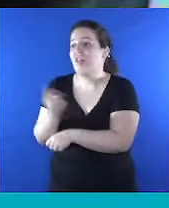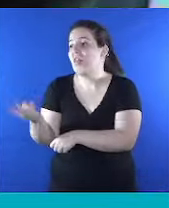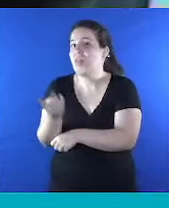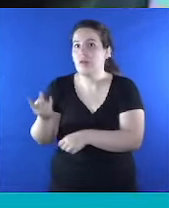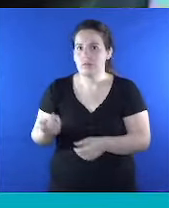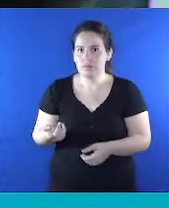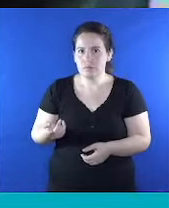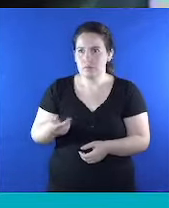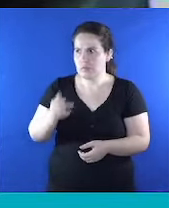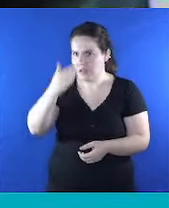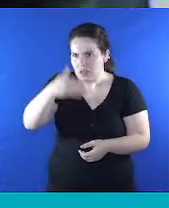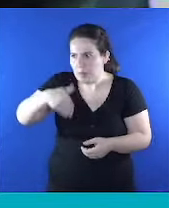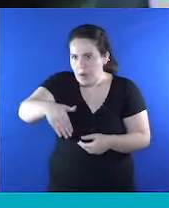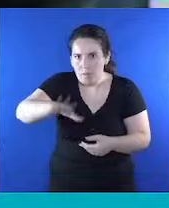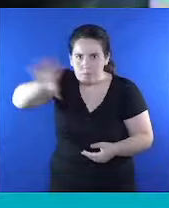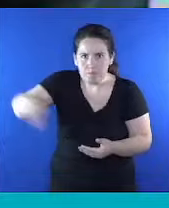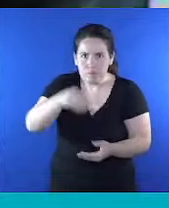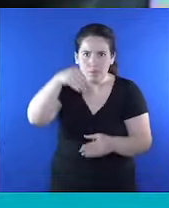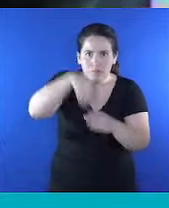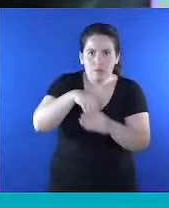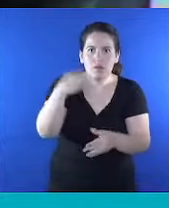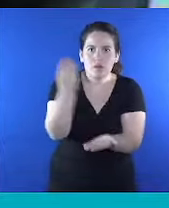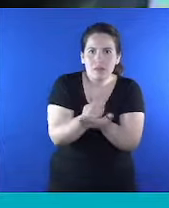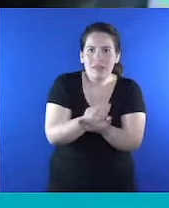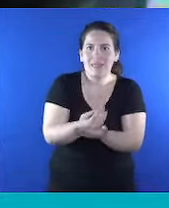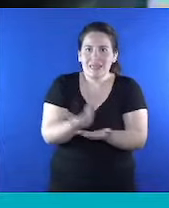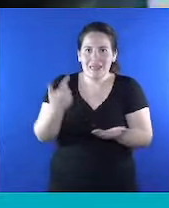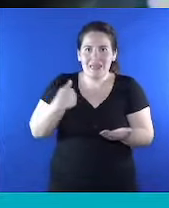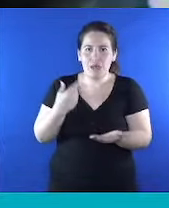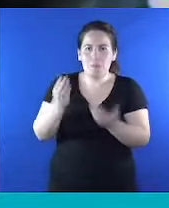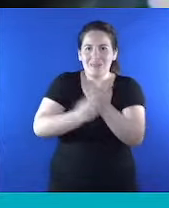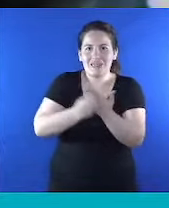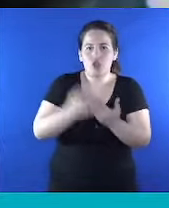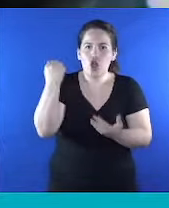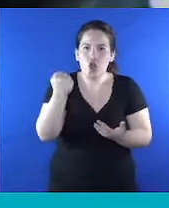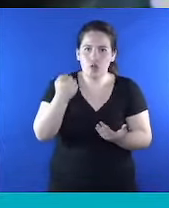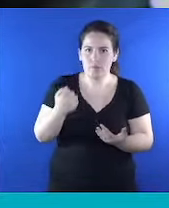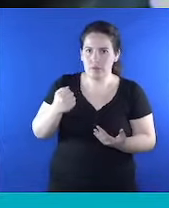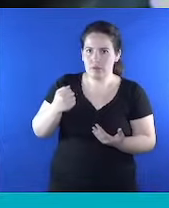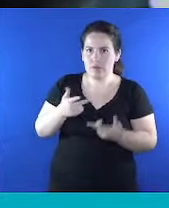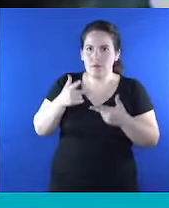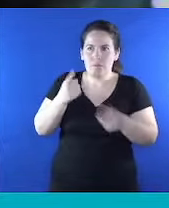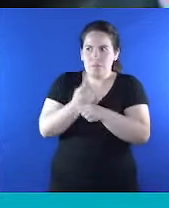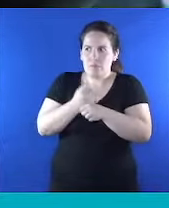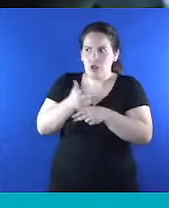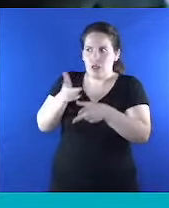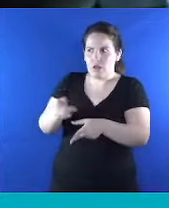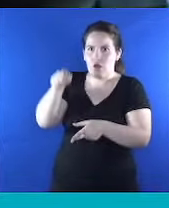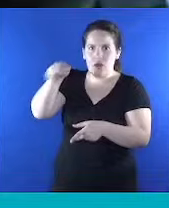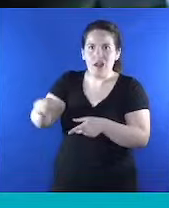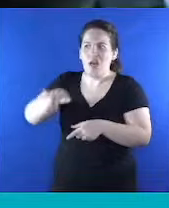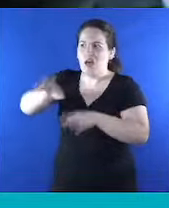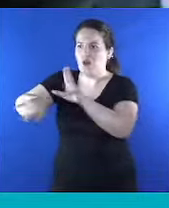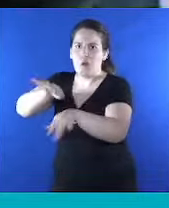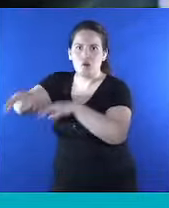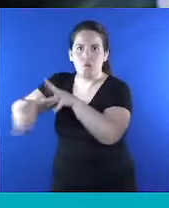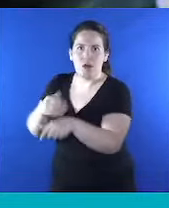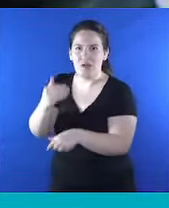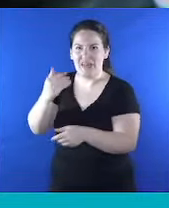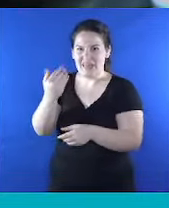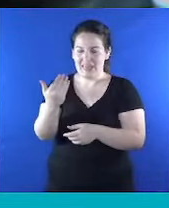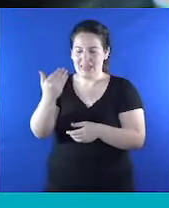ministro de economía dijo que un tipo que se fumó 15000 palos lo puso de ministro de economía entonces no es un